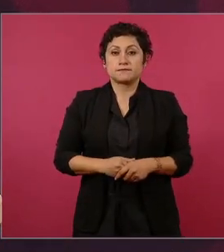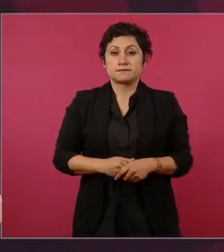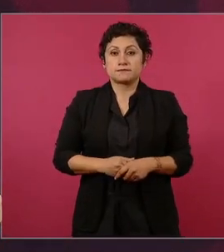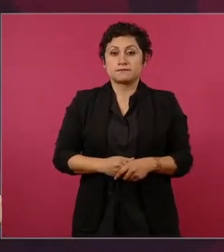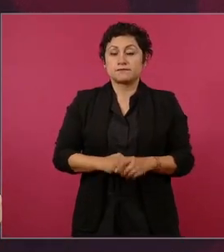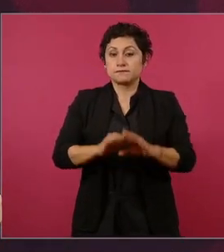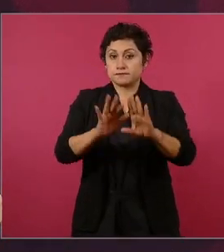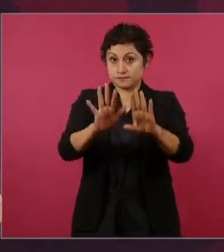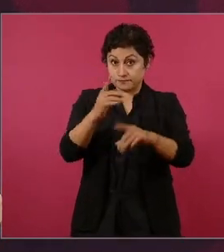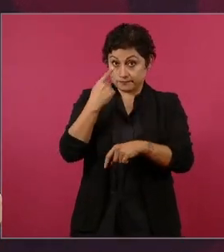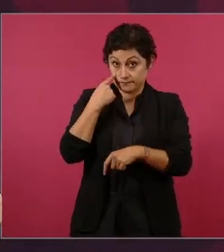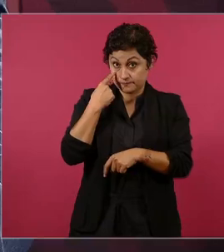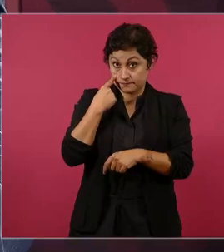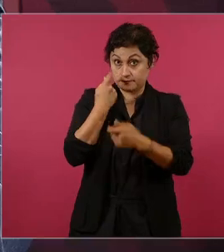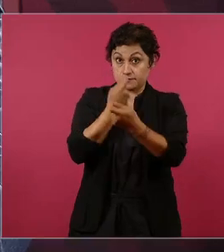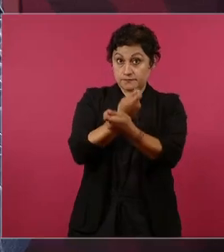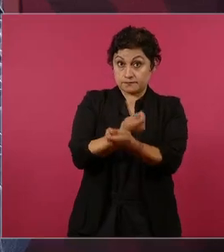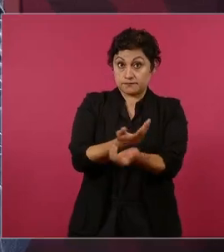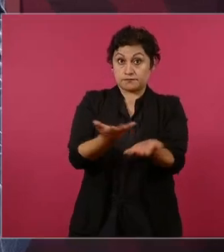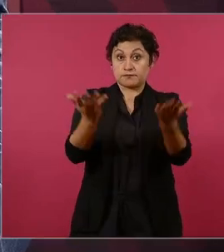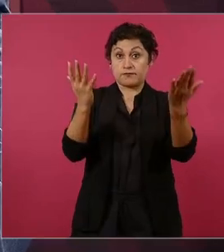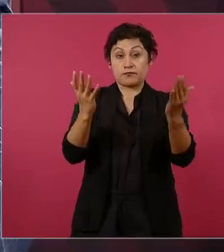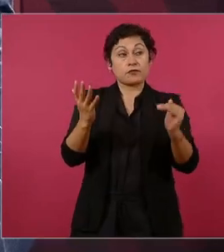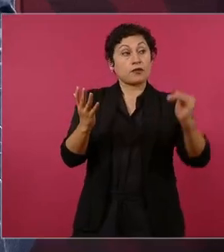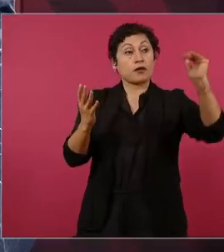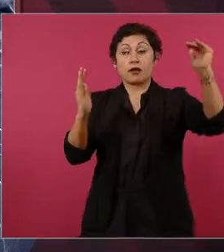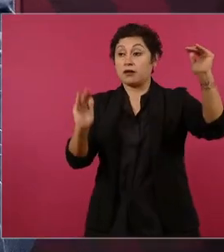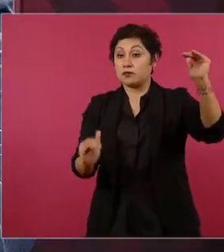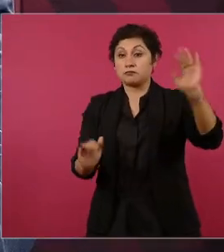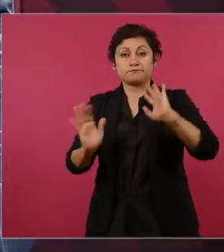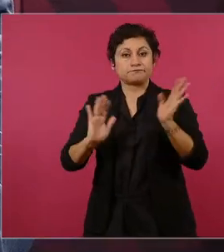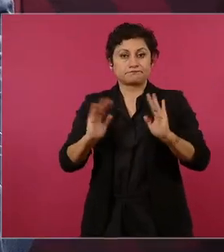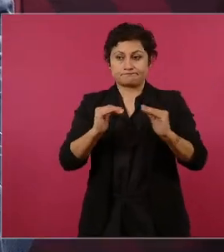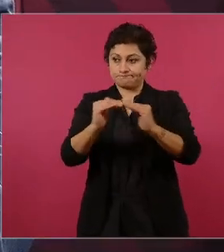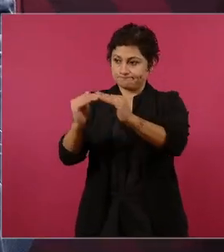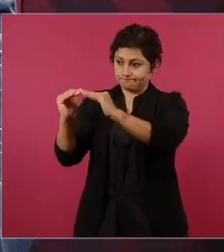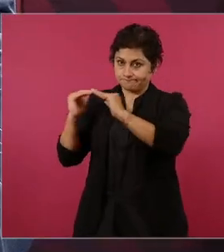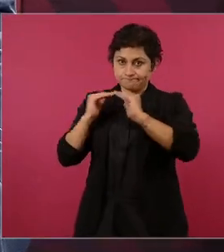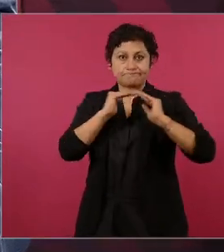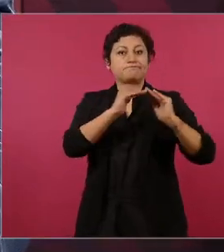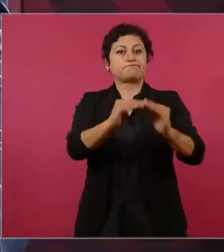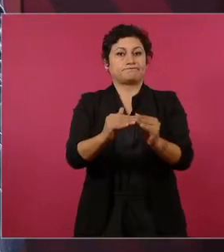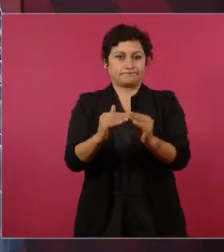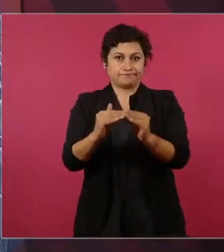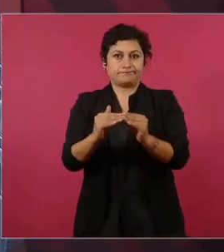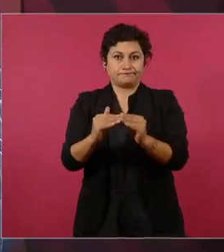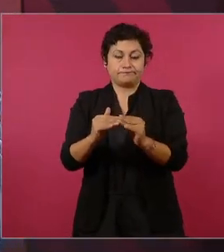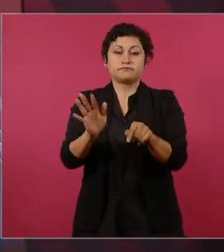Me refiero a una distribución justa del presupuesto, porque antes,